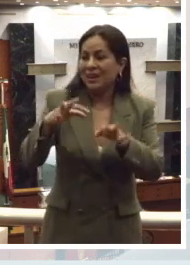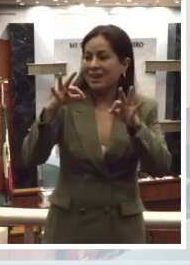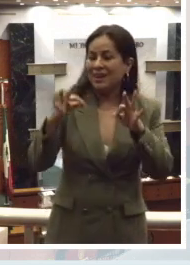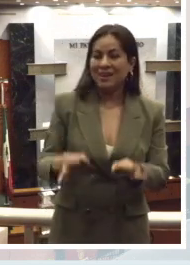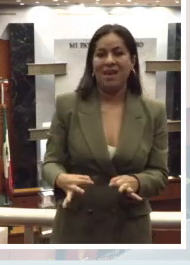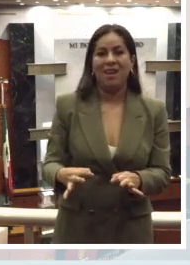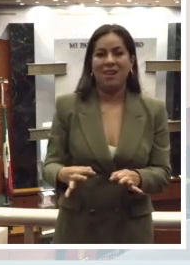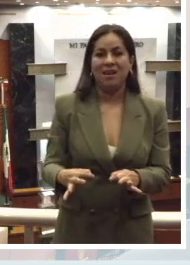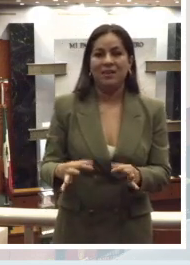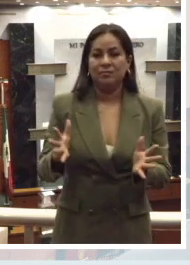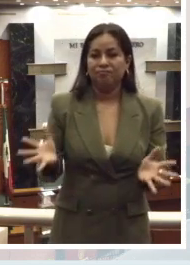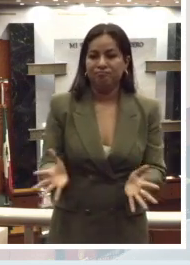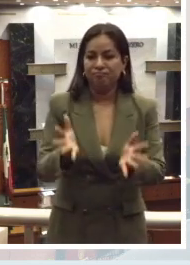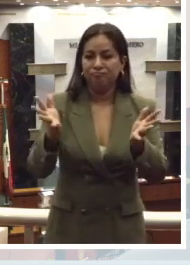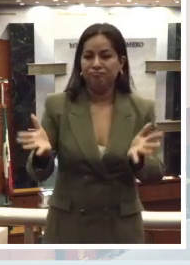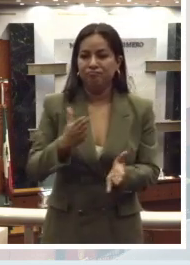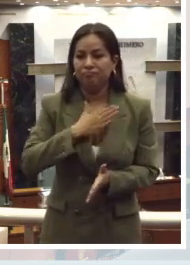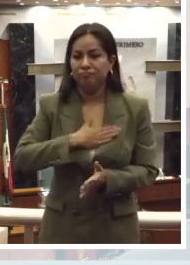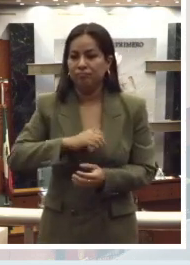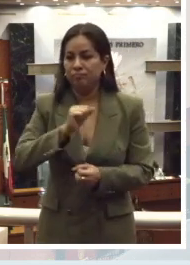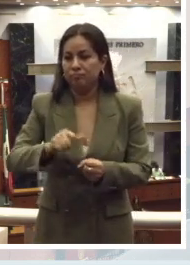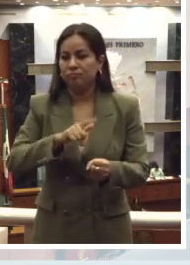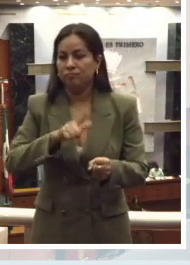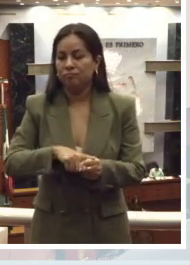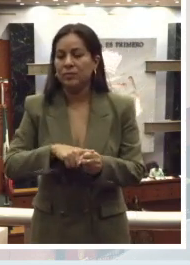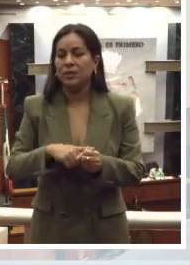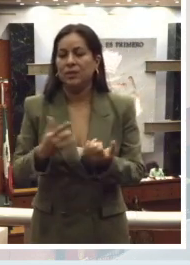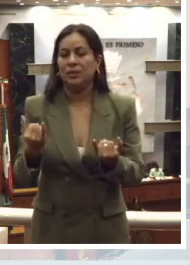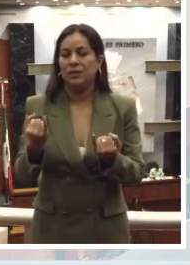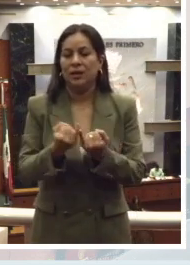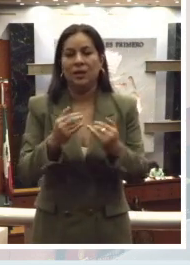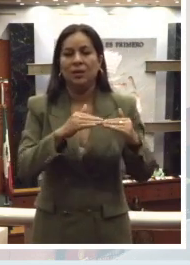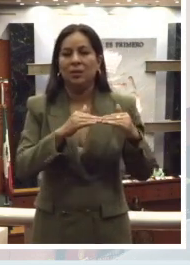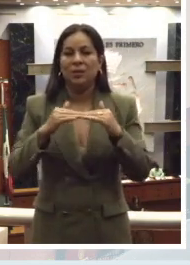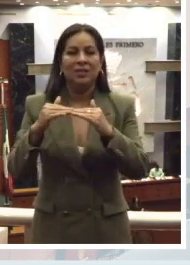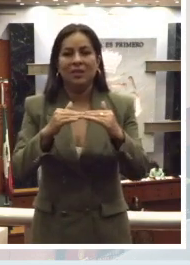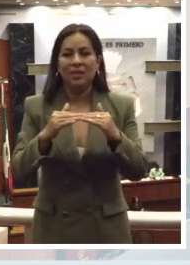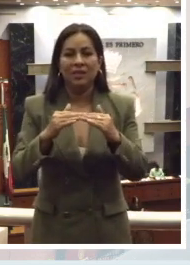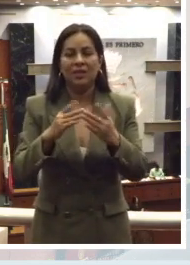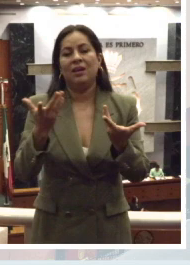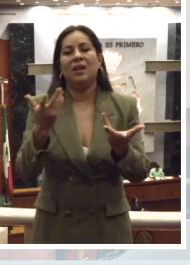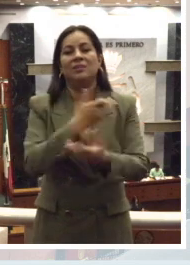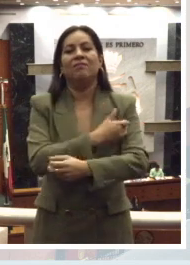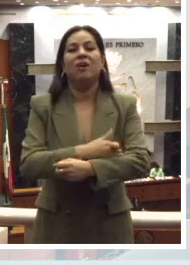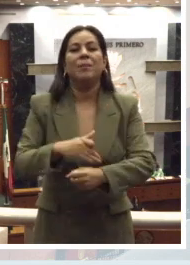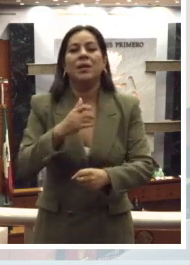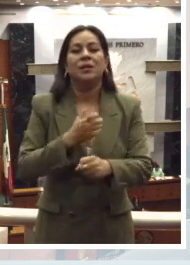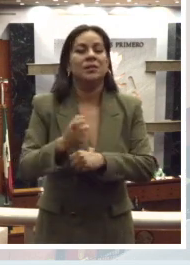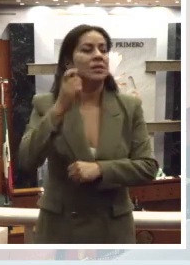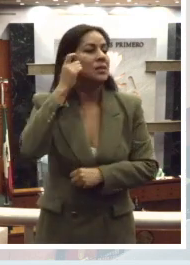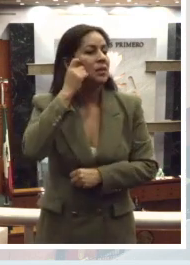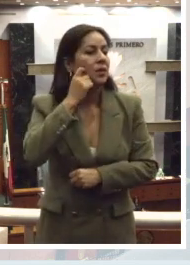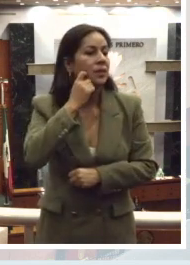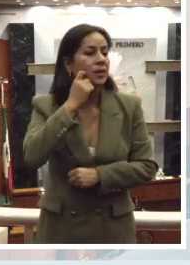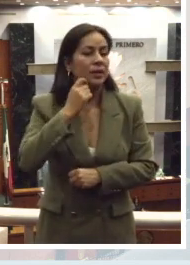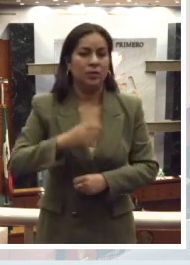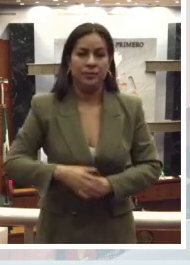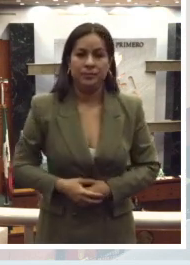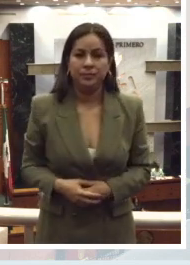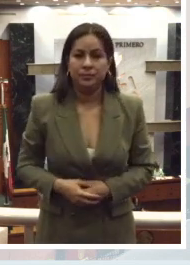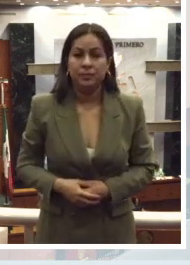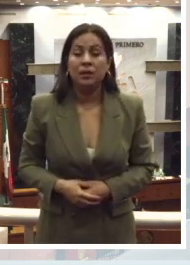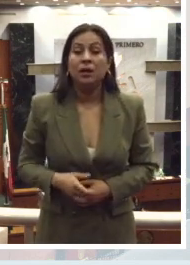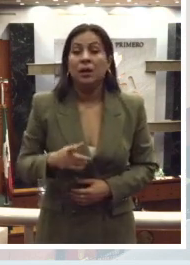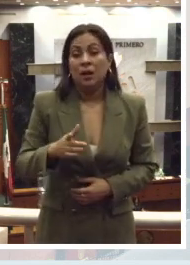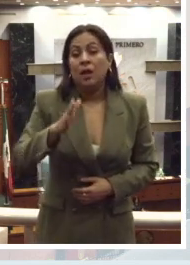reales, promoviendo la justicia social y la estabilidad financiera de las familias en el estado de Guerrero.